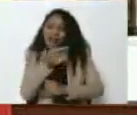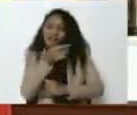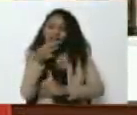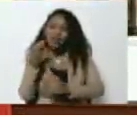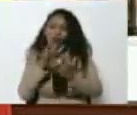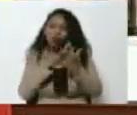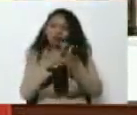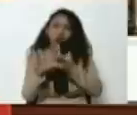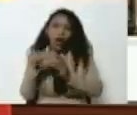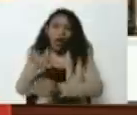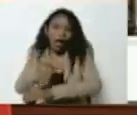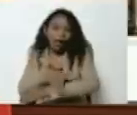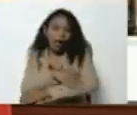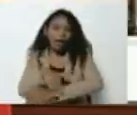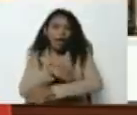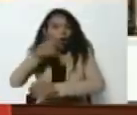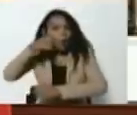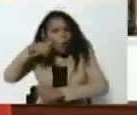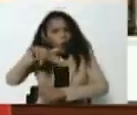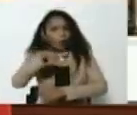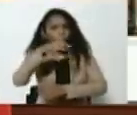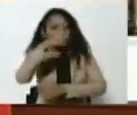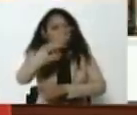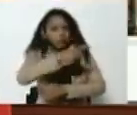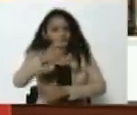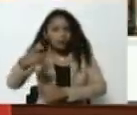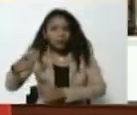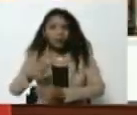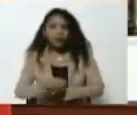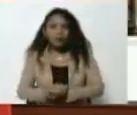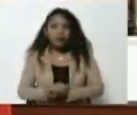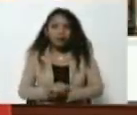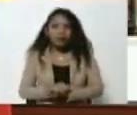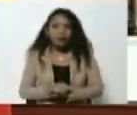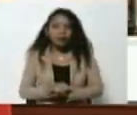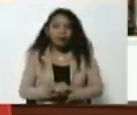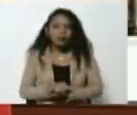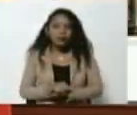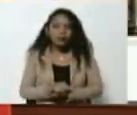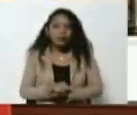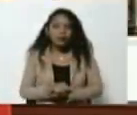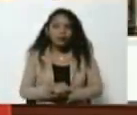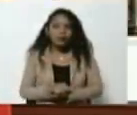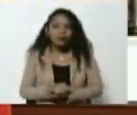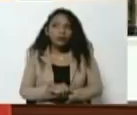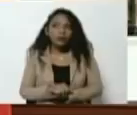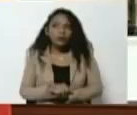barriadas, en las calles, en los pueblos, en las ciudades.